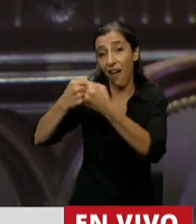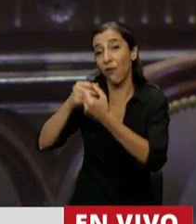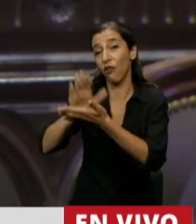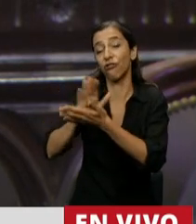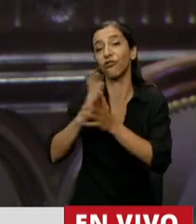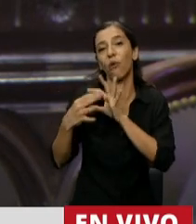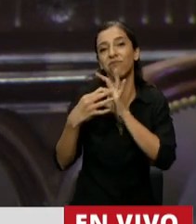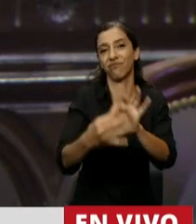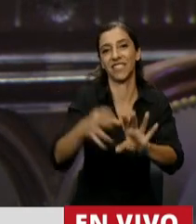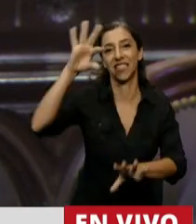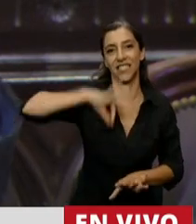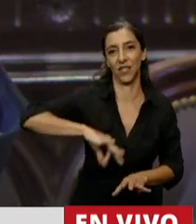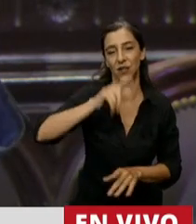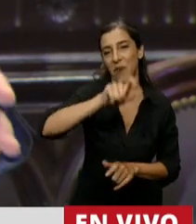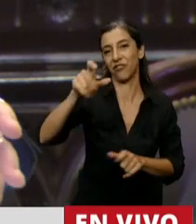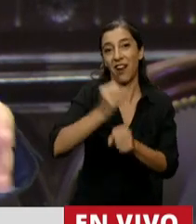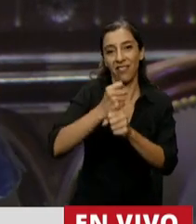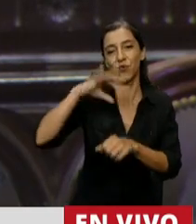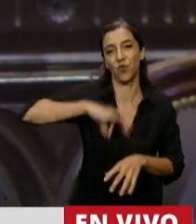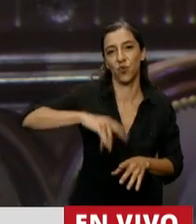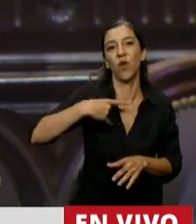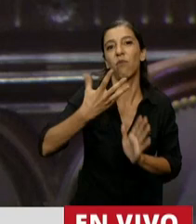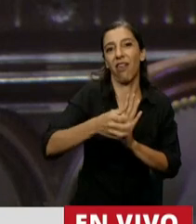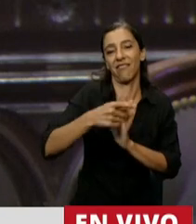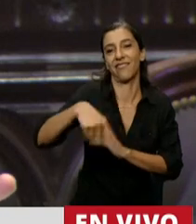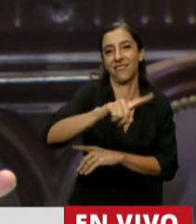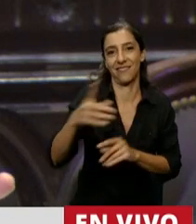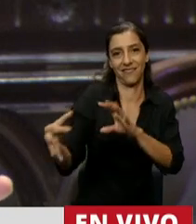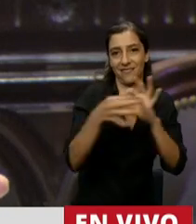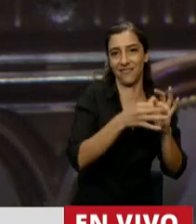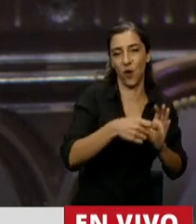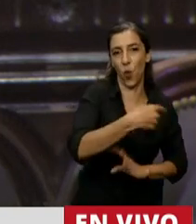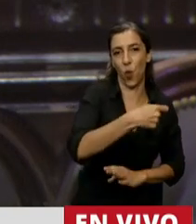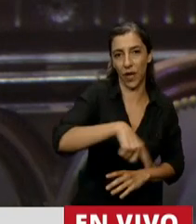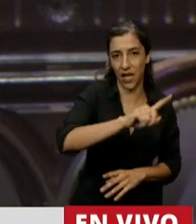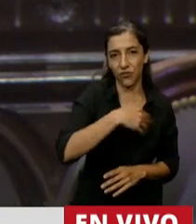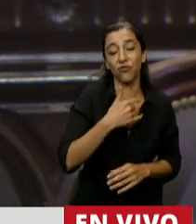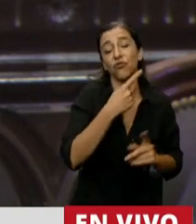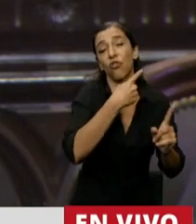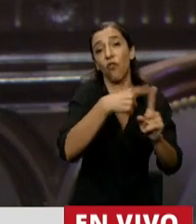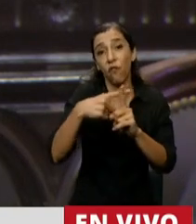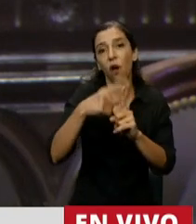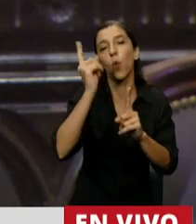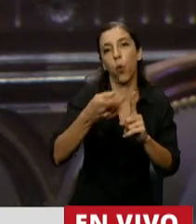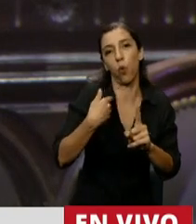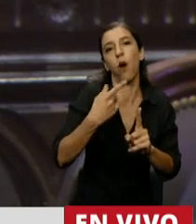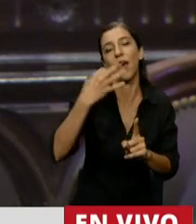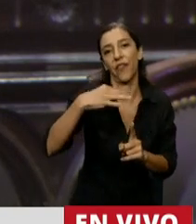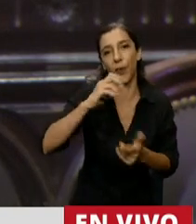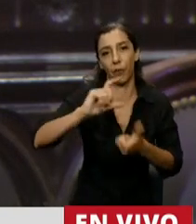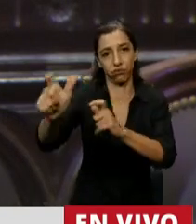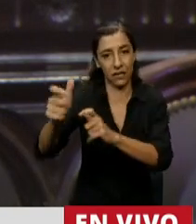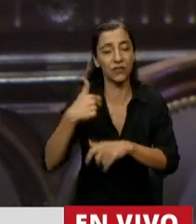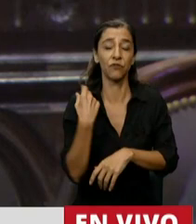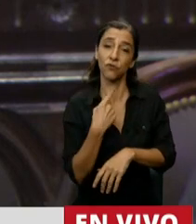aquellos que sostienen que la inflación tiene que estar como una variable explícita en la fórmula, lo que tenemos que tener en cuenta es que los dos componentes que sí tiene nuestra